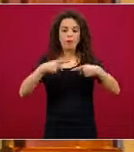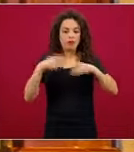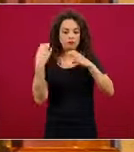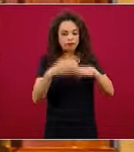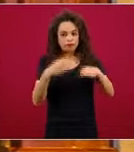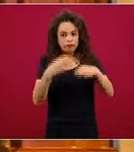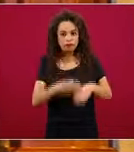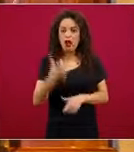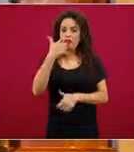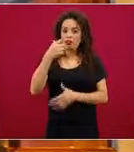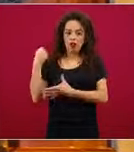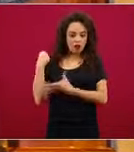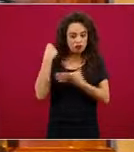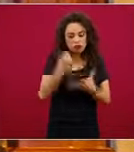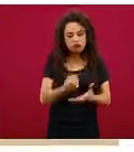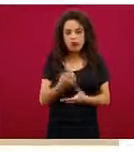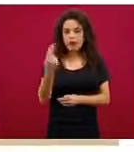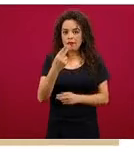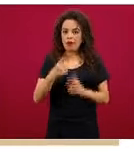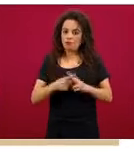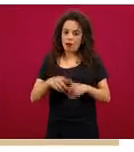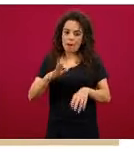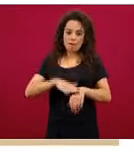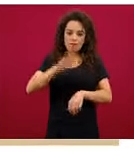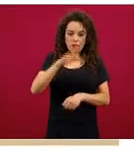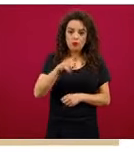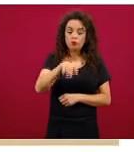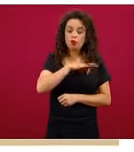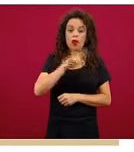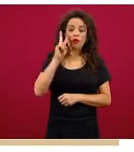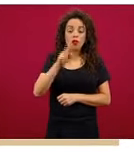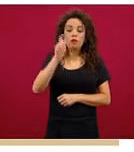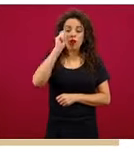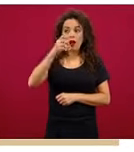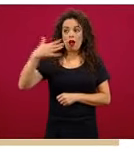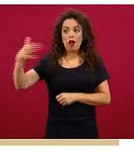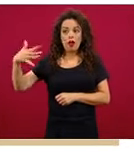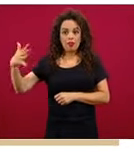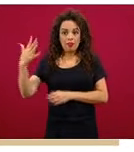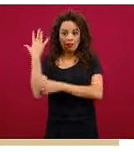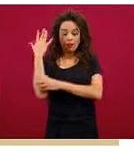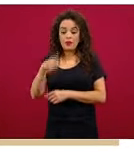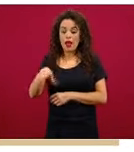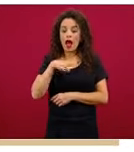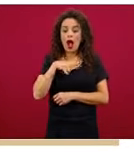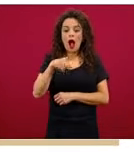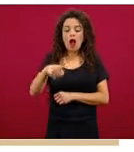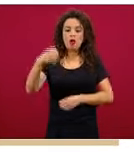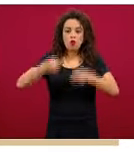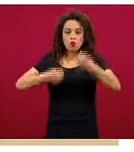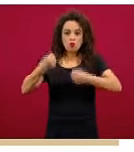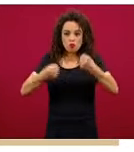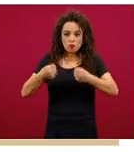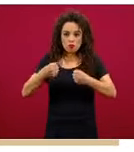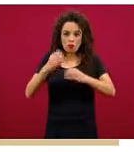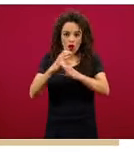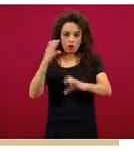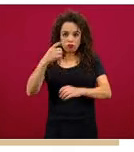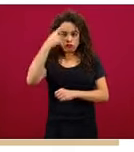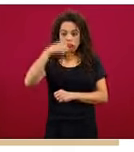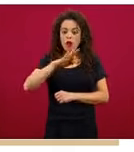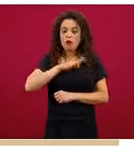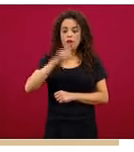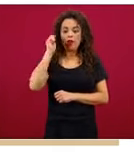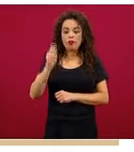recursos para la movilización, como ustedes pueden ver del lado derecho, los vehículos que se utilizan actualmente para movilizarlos junto con algunos trailers